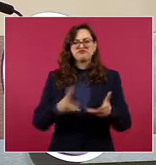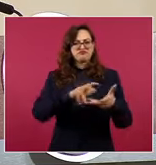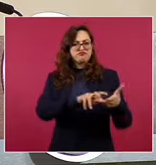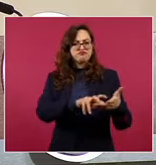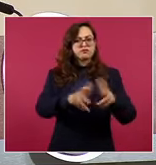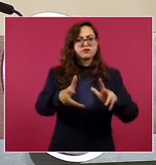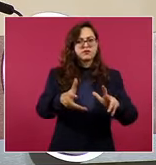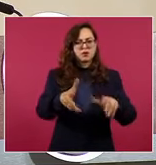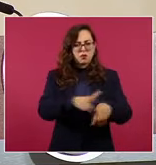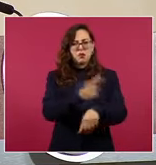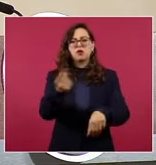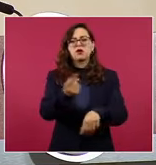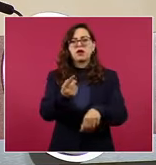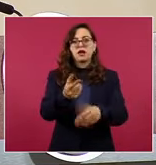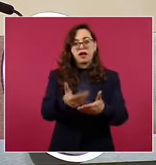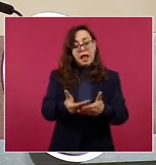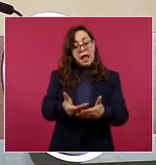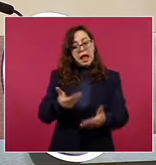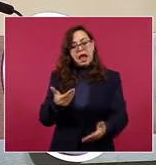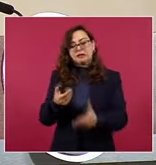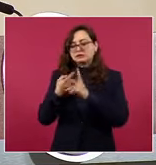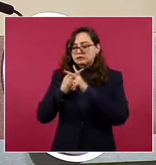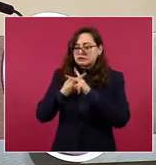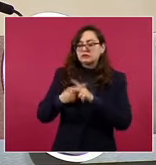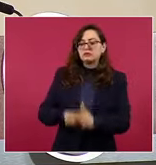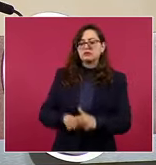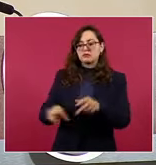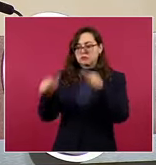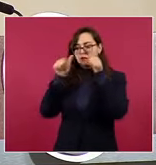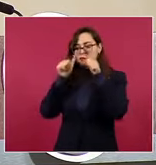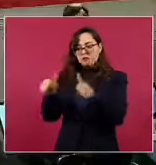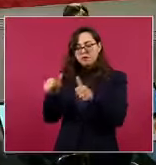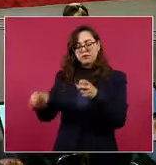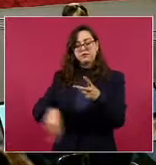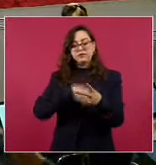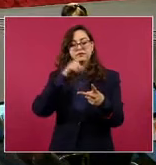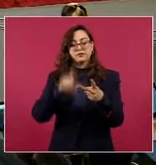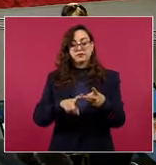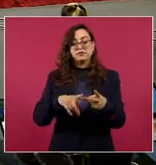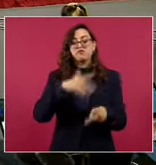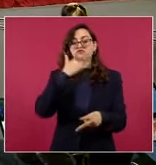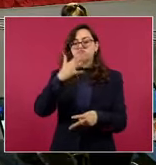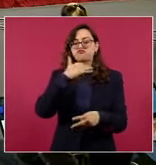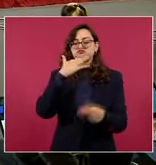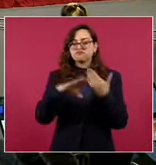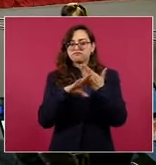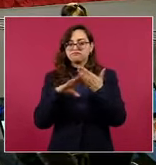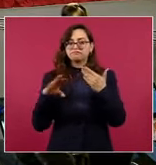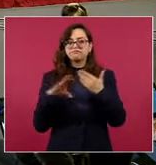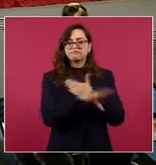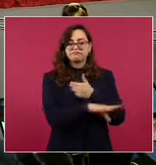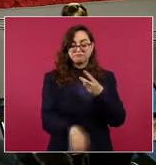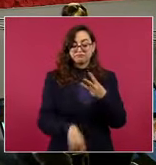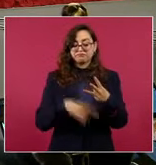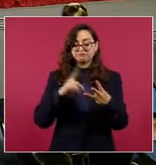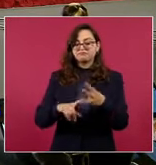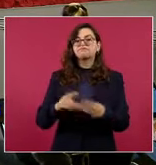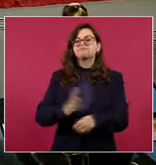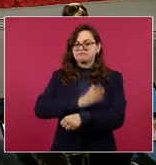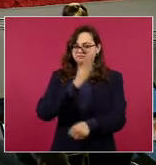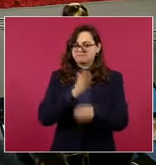violencia, además, la cero corrupción y cero impunidad, que son prioridades